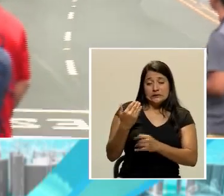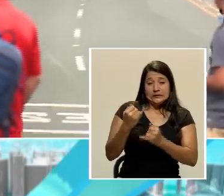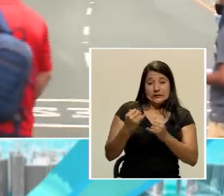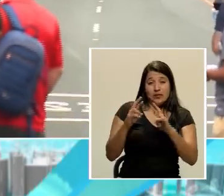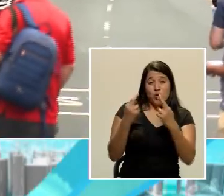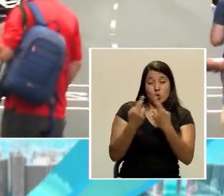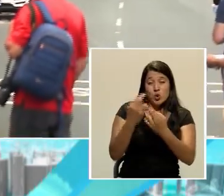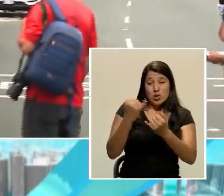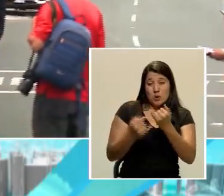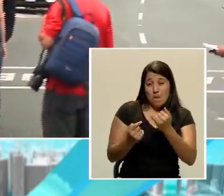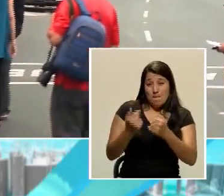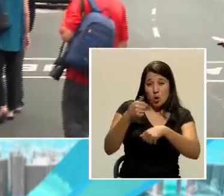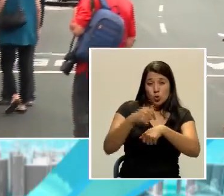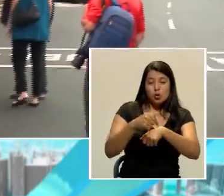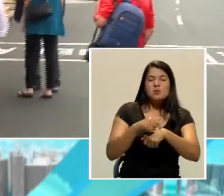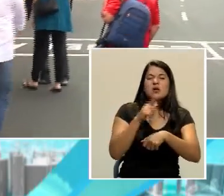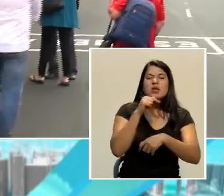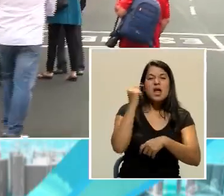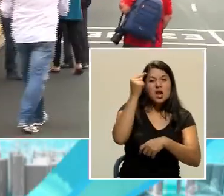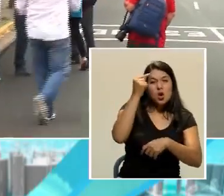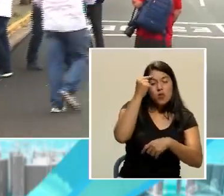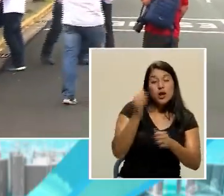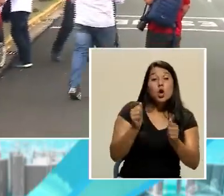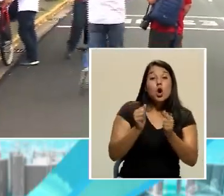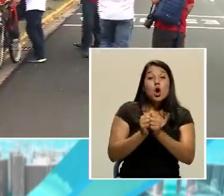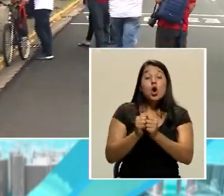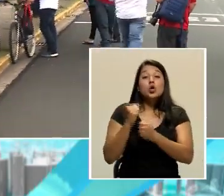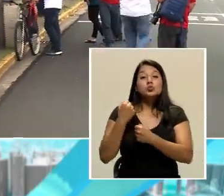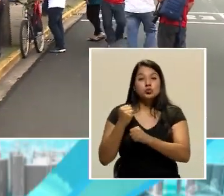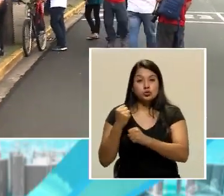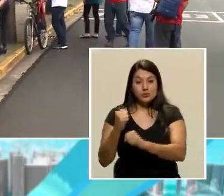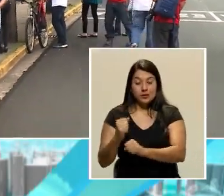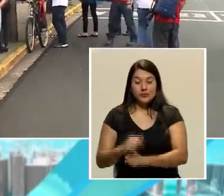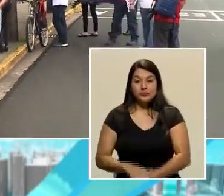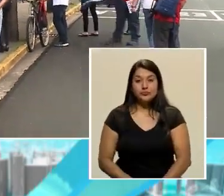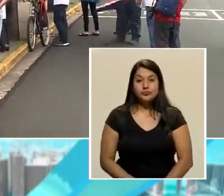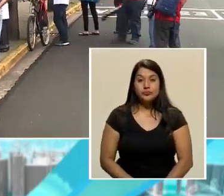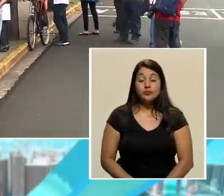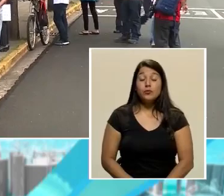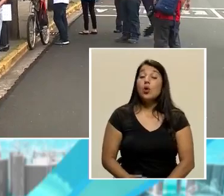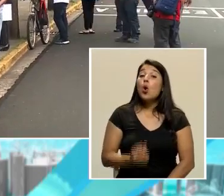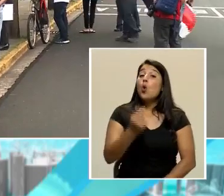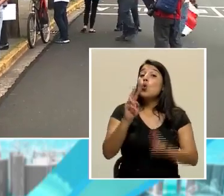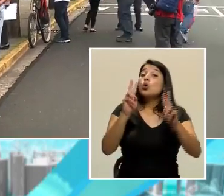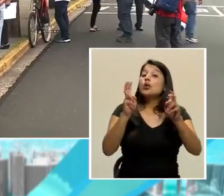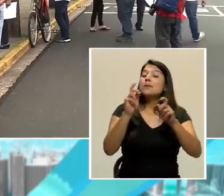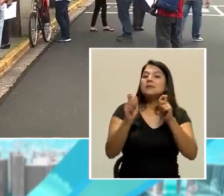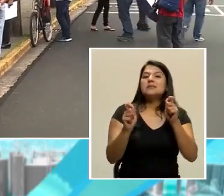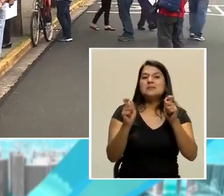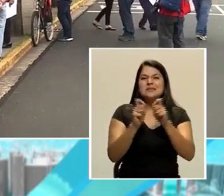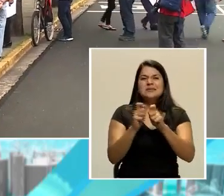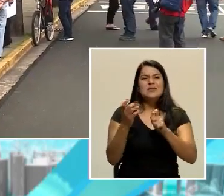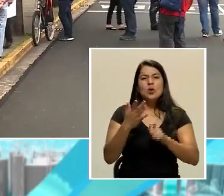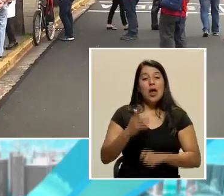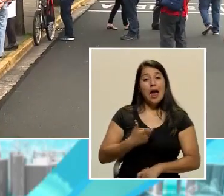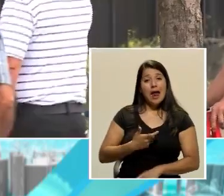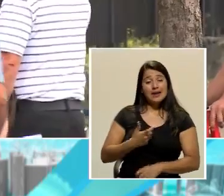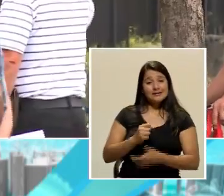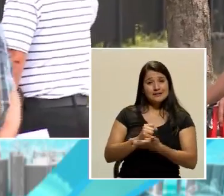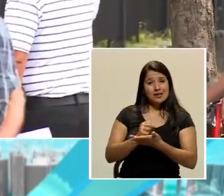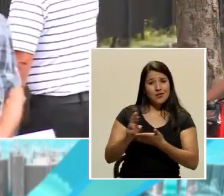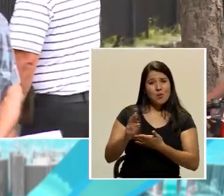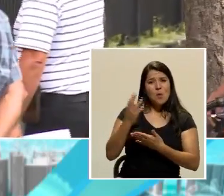8114 y 9329 al tracto correspondiente para el uso de las municipalidades. Estas son algunas de las medidas